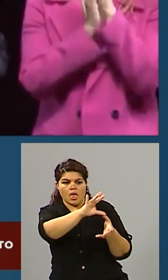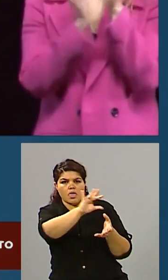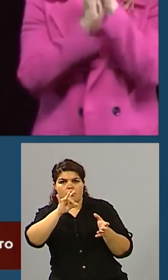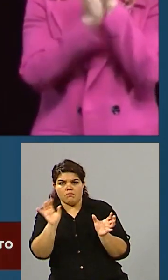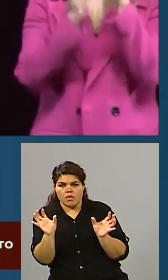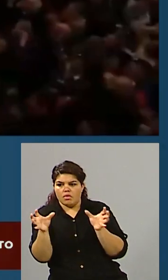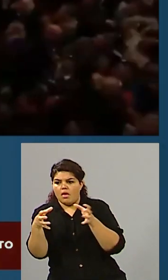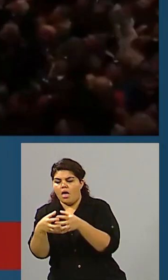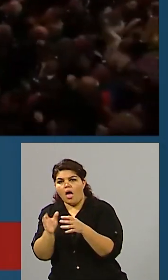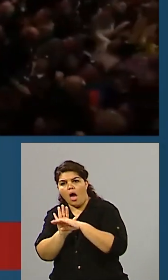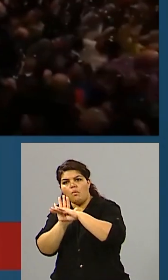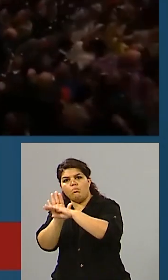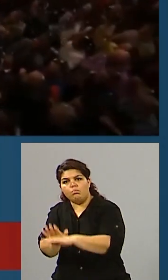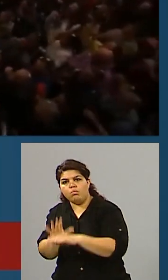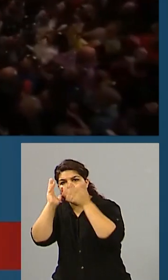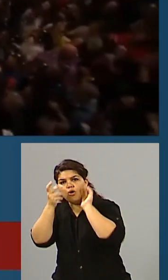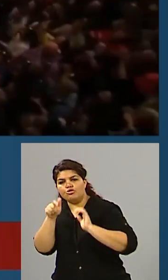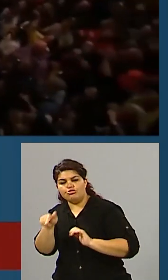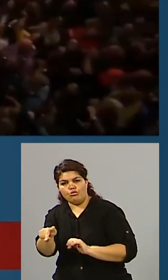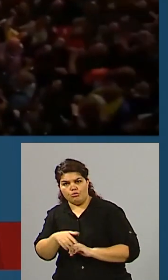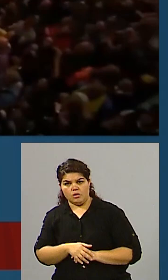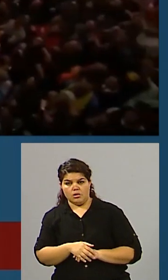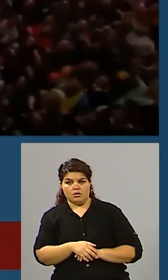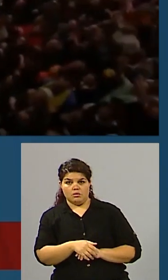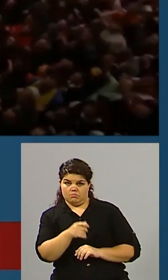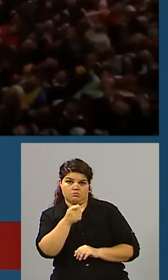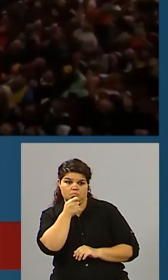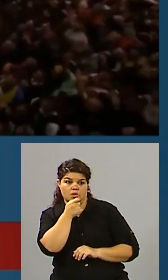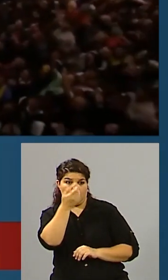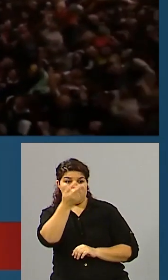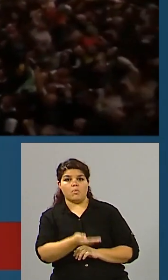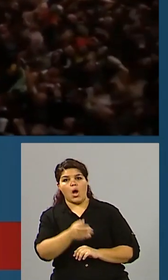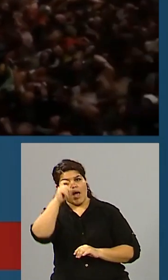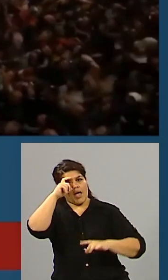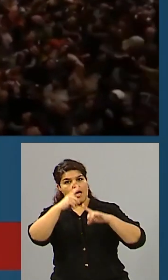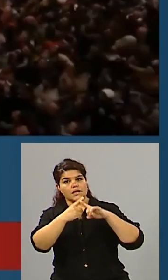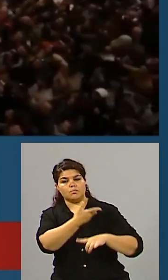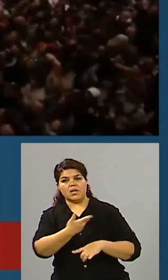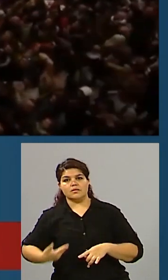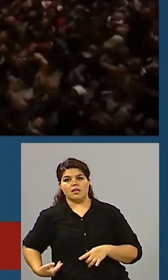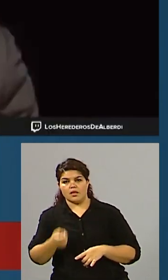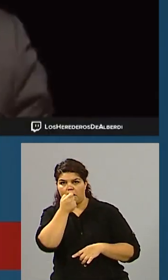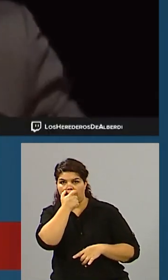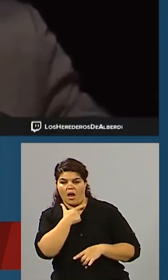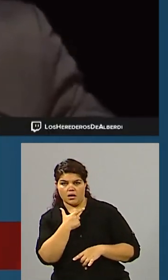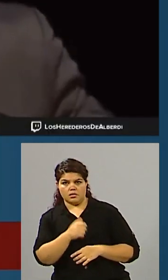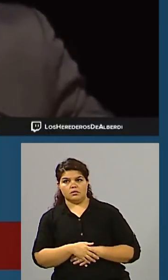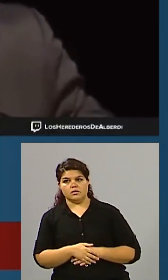darle su apoyo. En su primer momento se dijo de una forma desinteresada y sin ningún tipo de